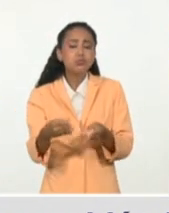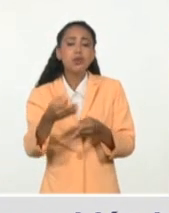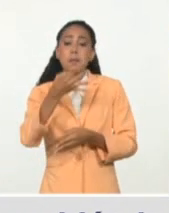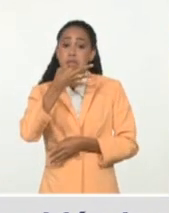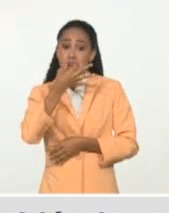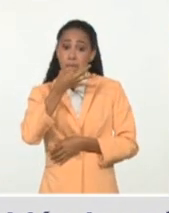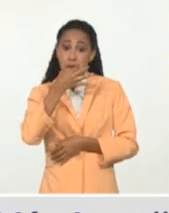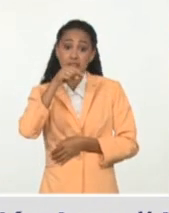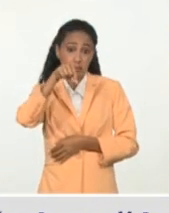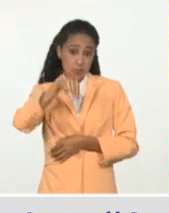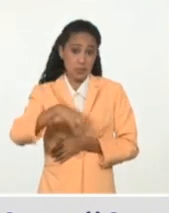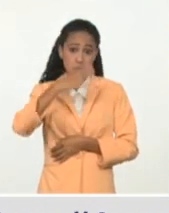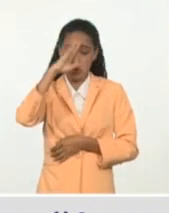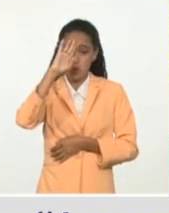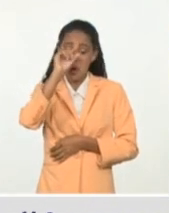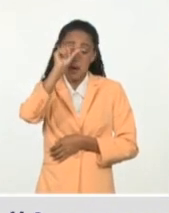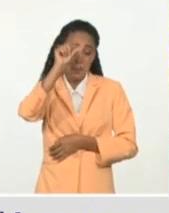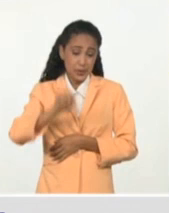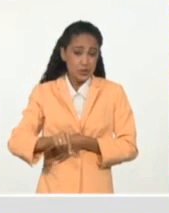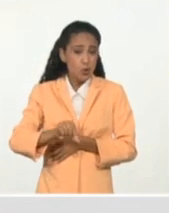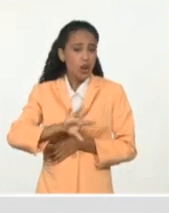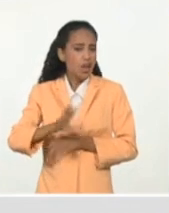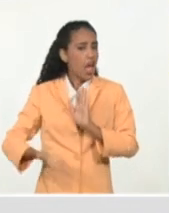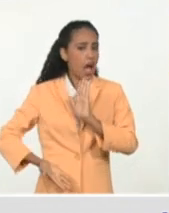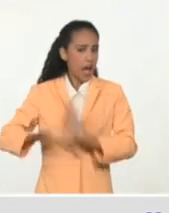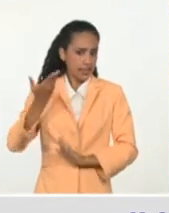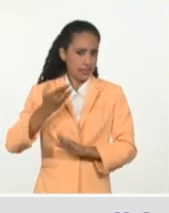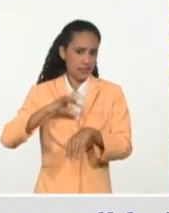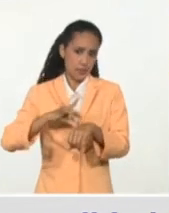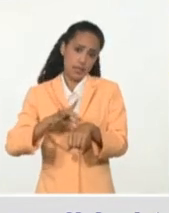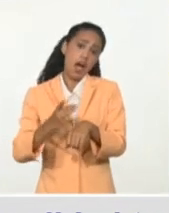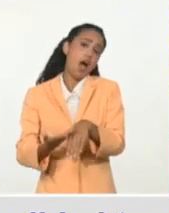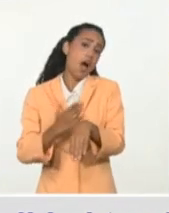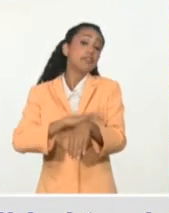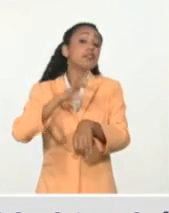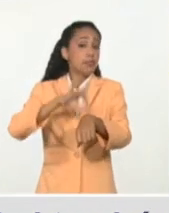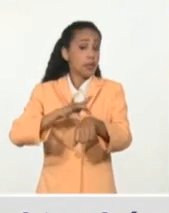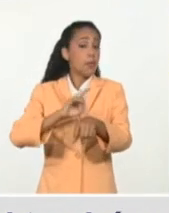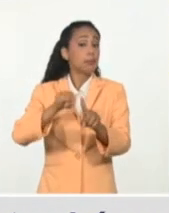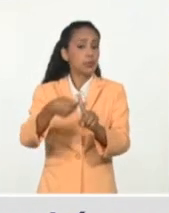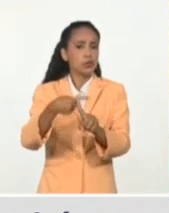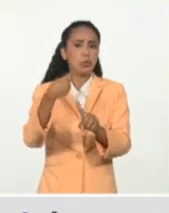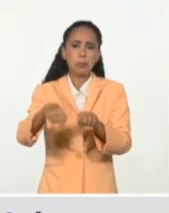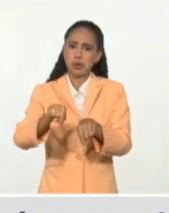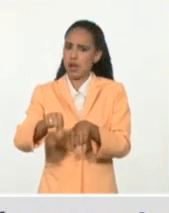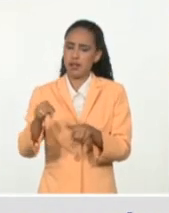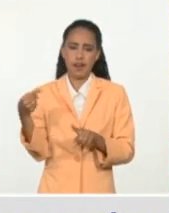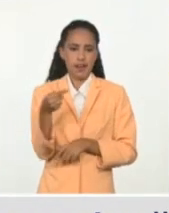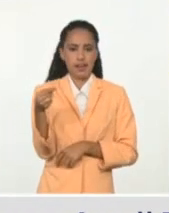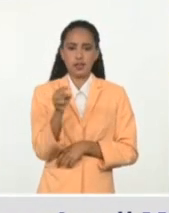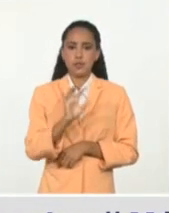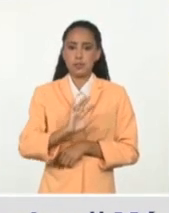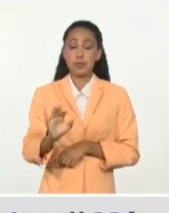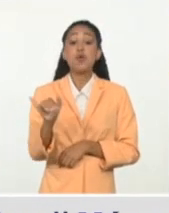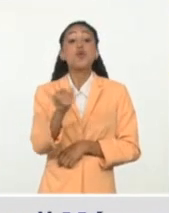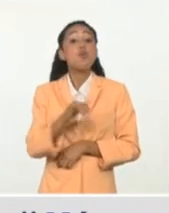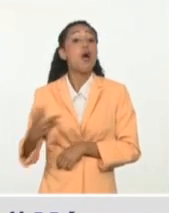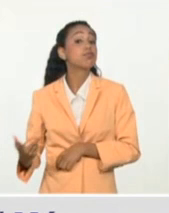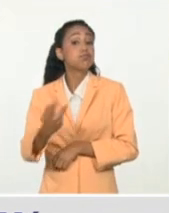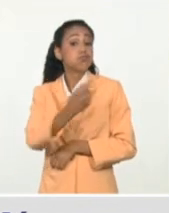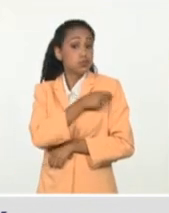para convalecientes, personas que ya han padecido la COVID-19, pero también el candidato vacunal que es